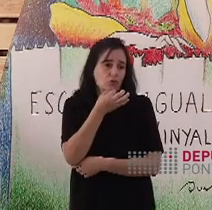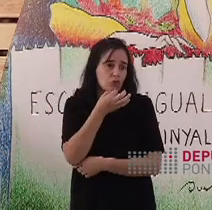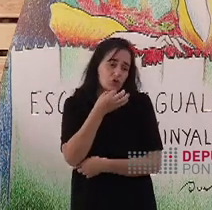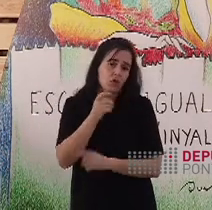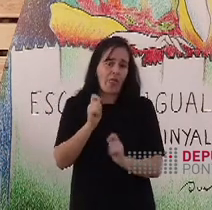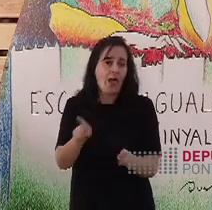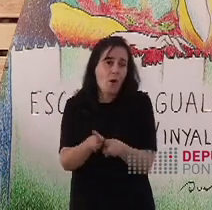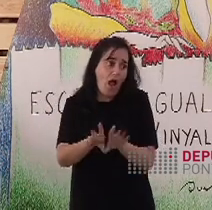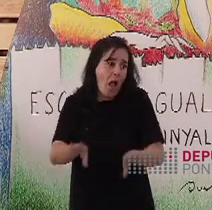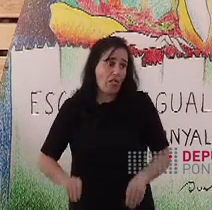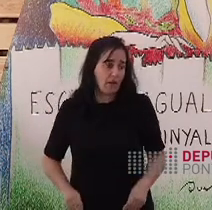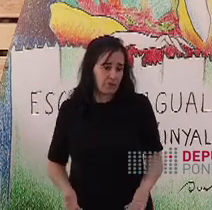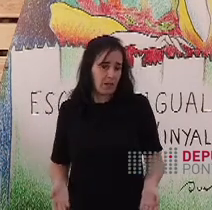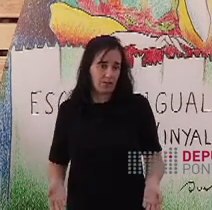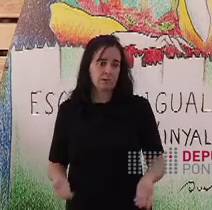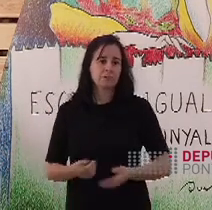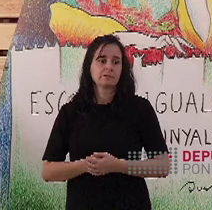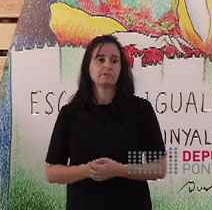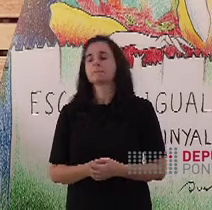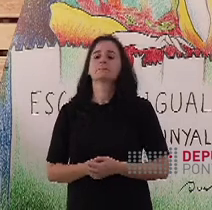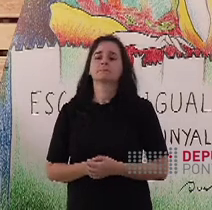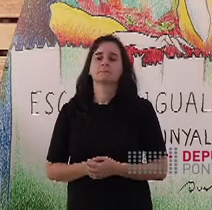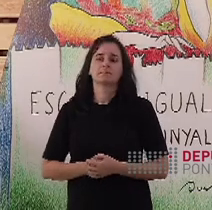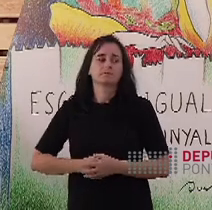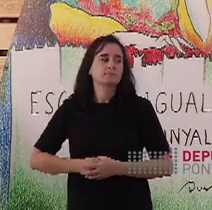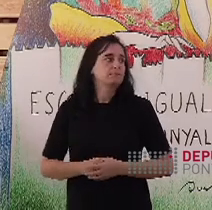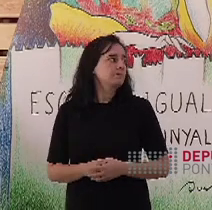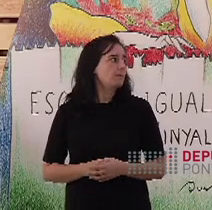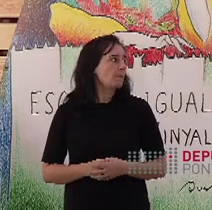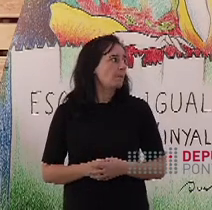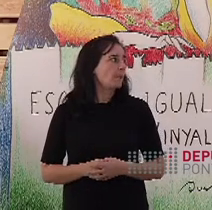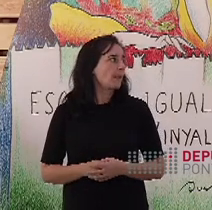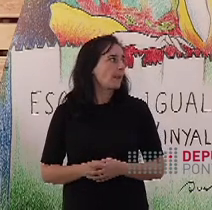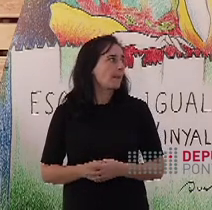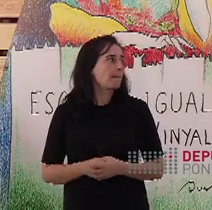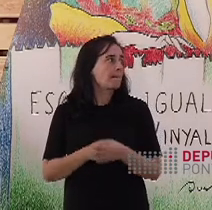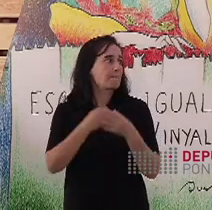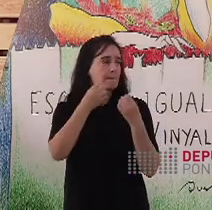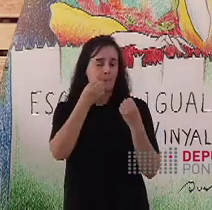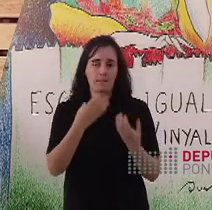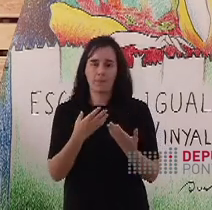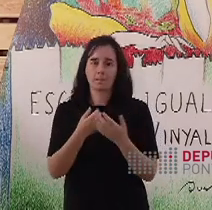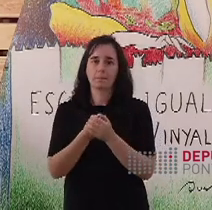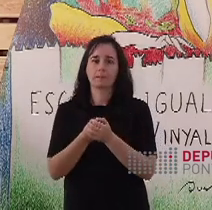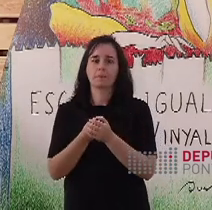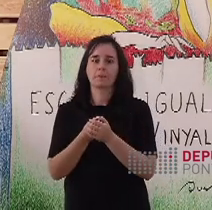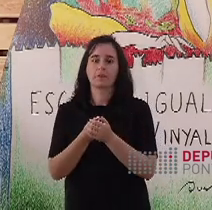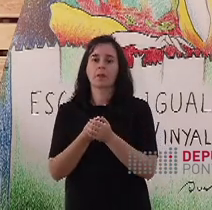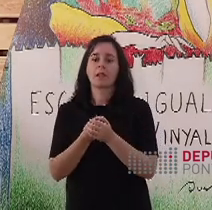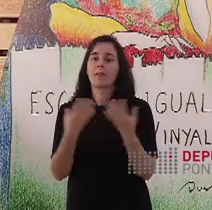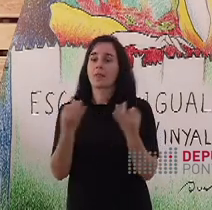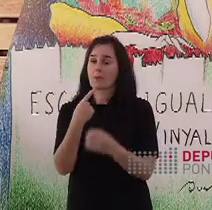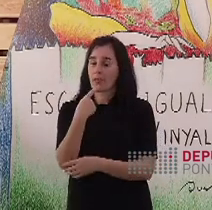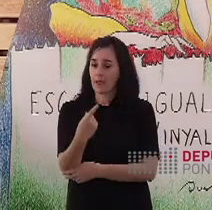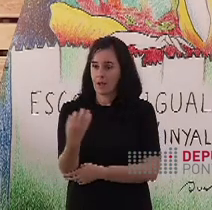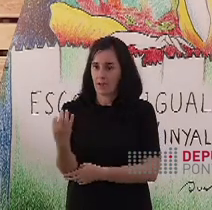bueno, lexitimando ese suposto traballo sexual, non? Ben, hai que decir